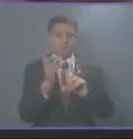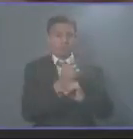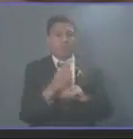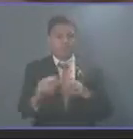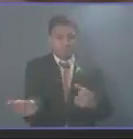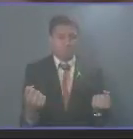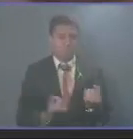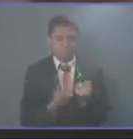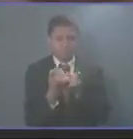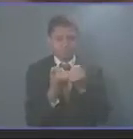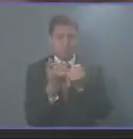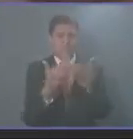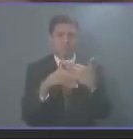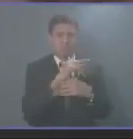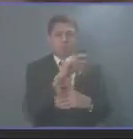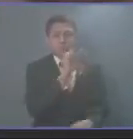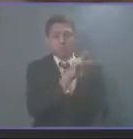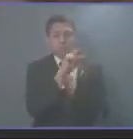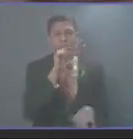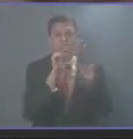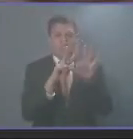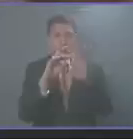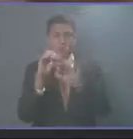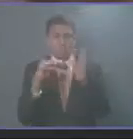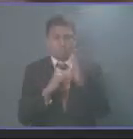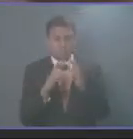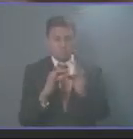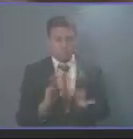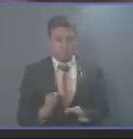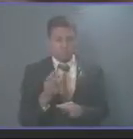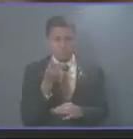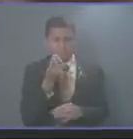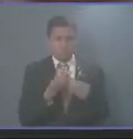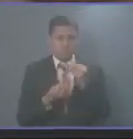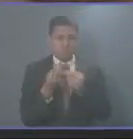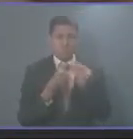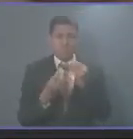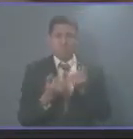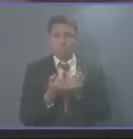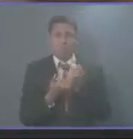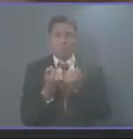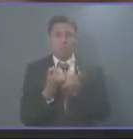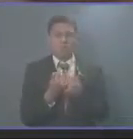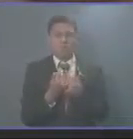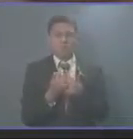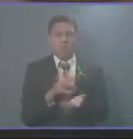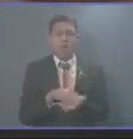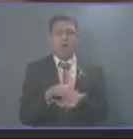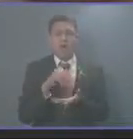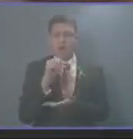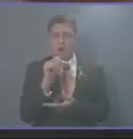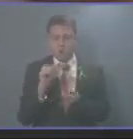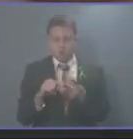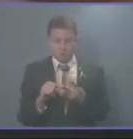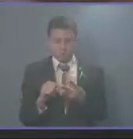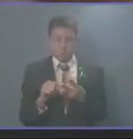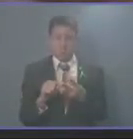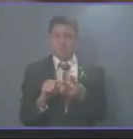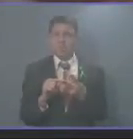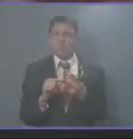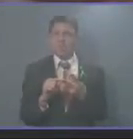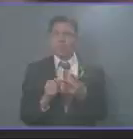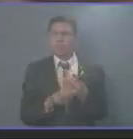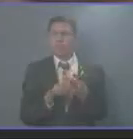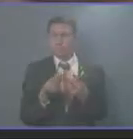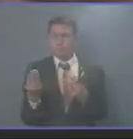aportar más de 270 mil raciones de alimentos, tales como arroz fortificado con soya,